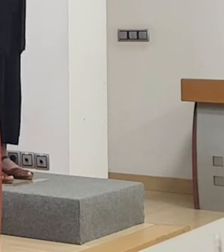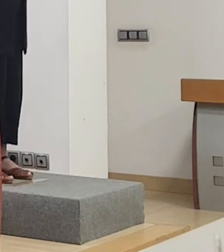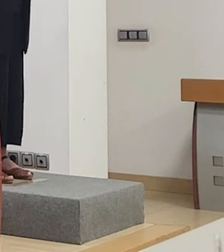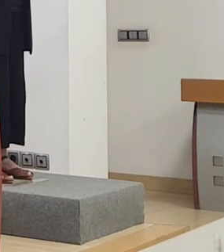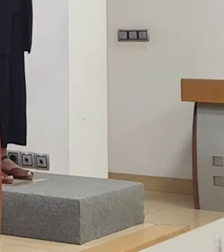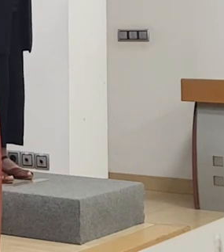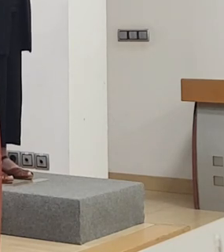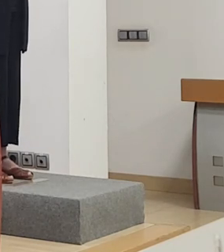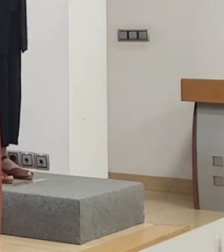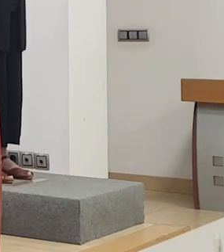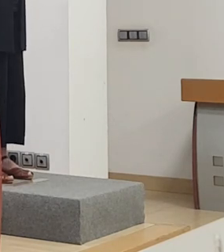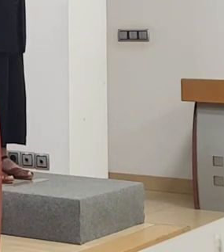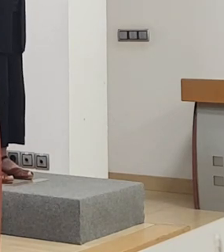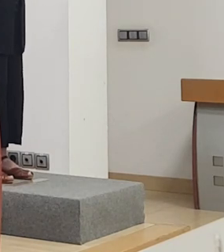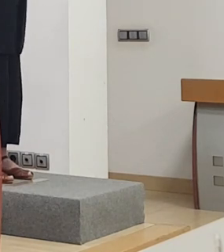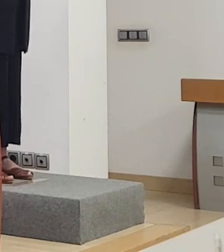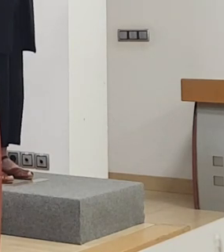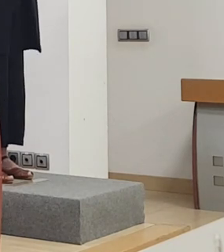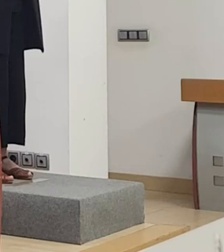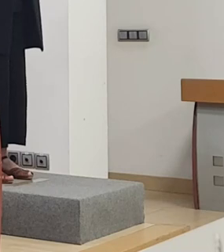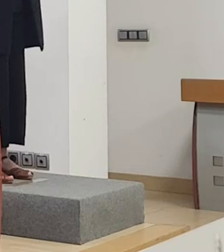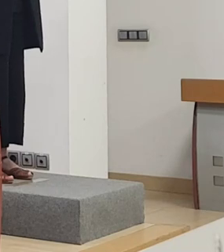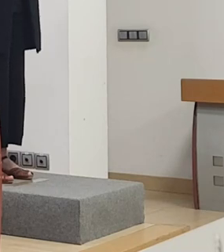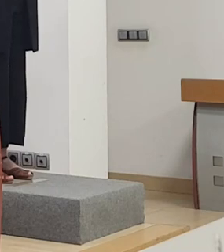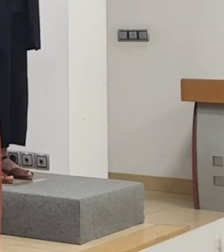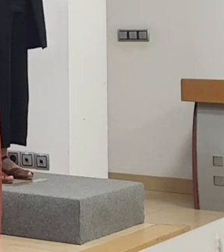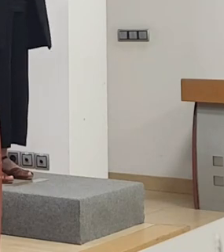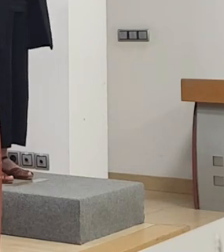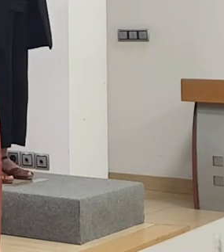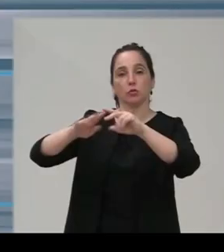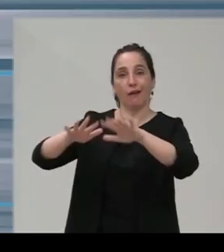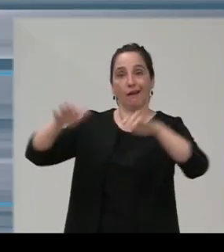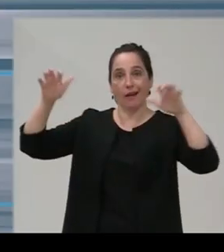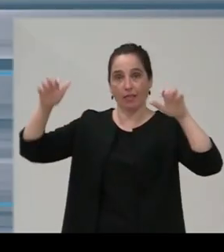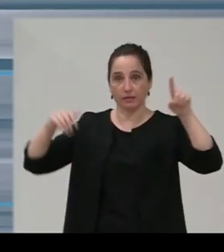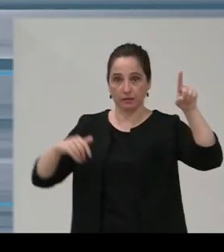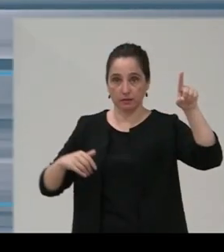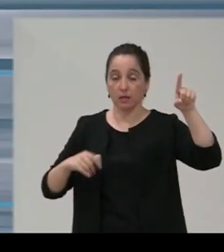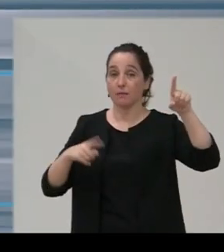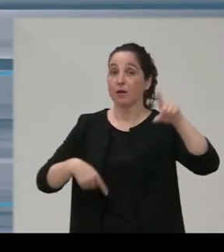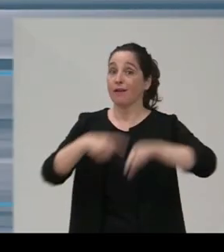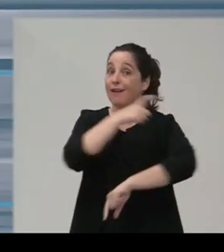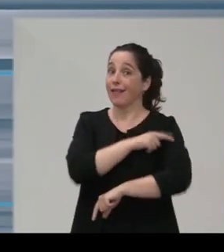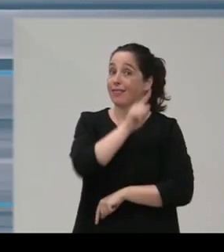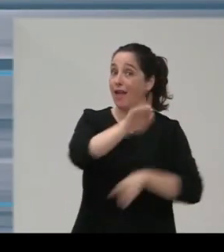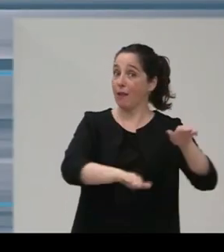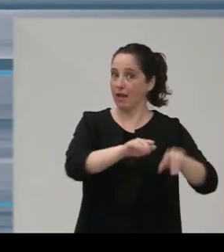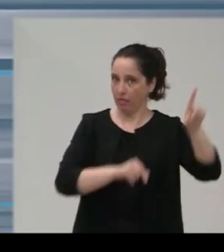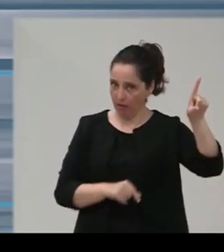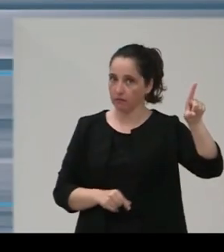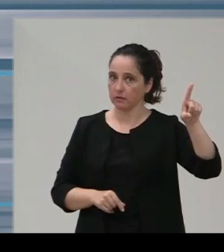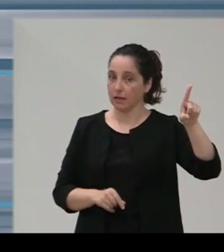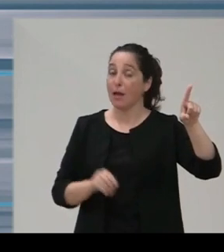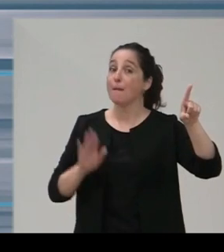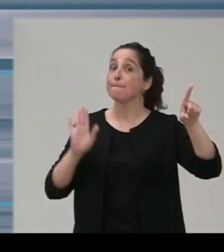pasa por continuar con ese proyecto de construcción de las nuevas gradas en las instalaciones del Nando Yosu de la Albericia